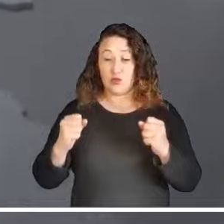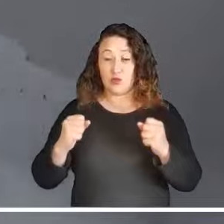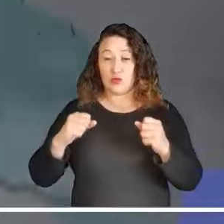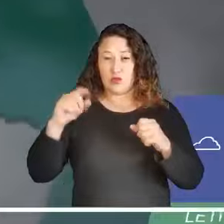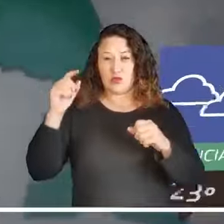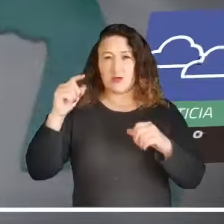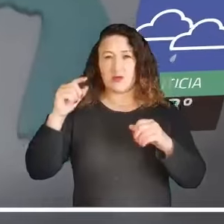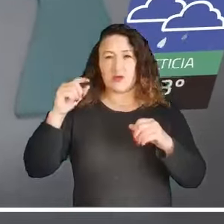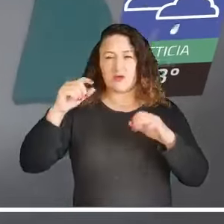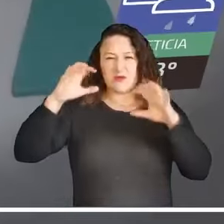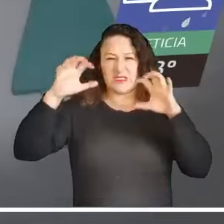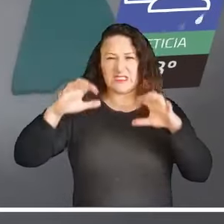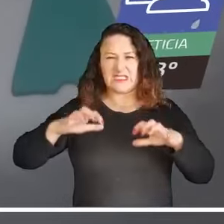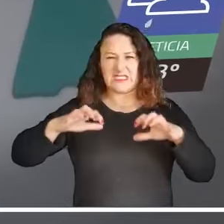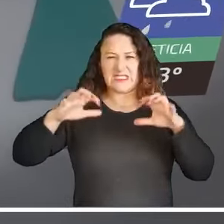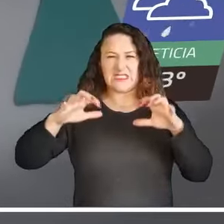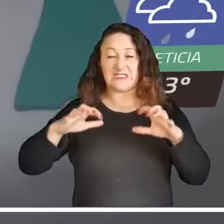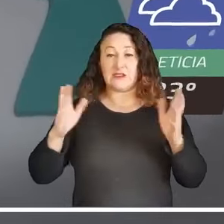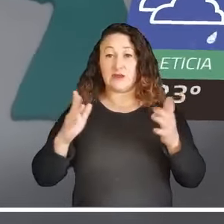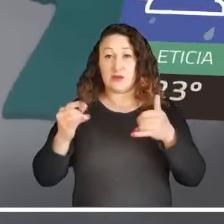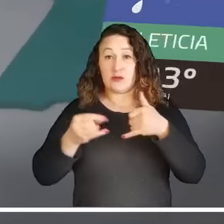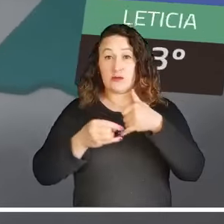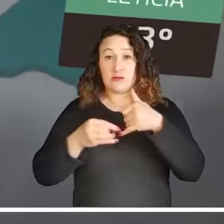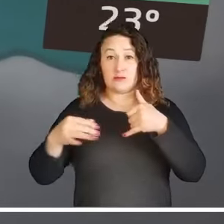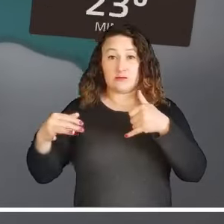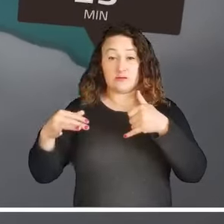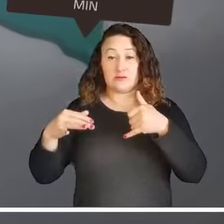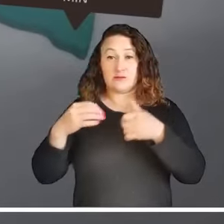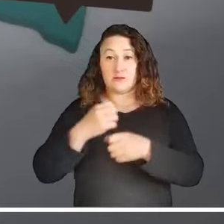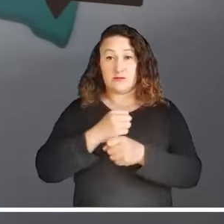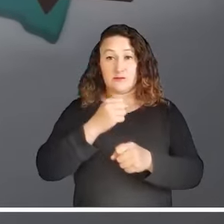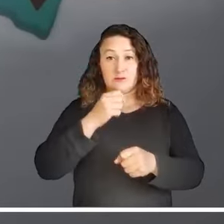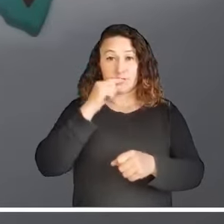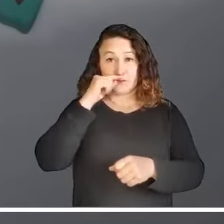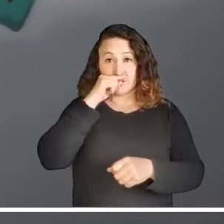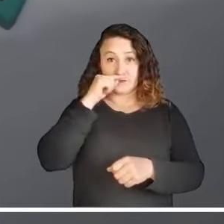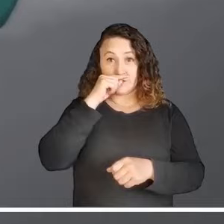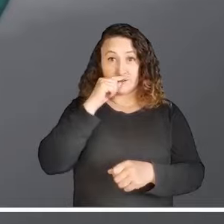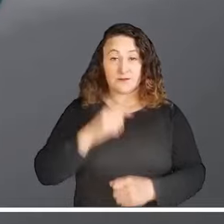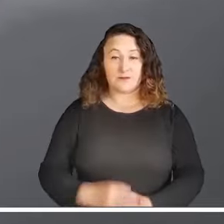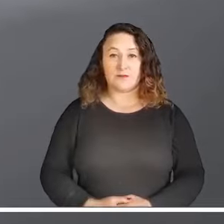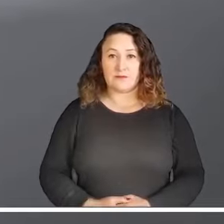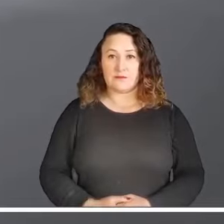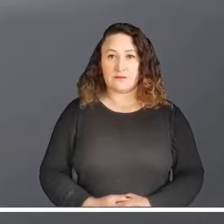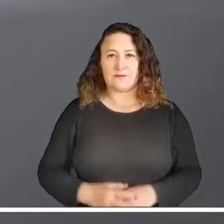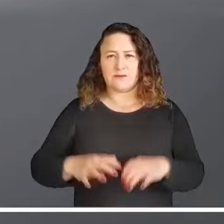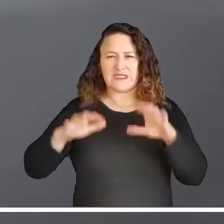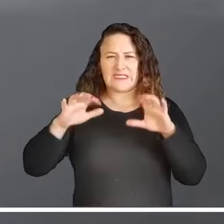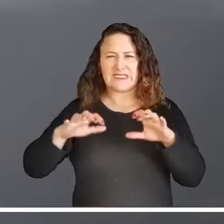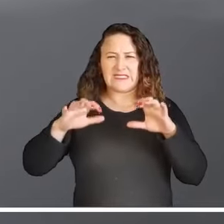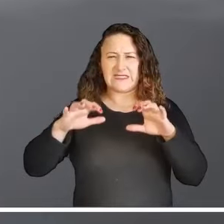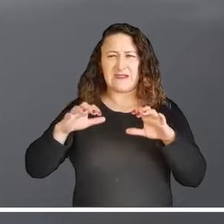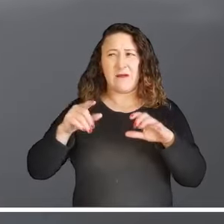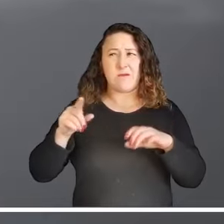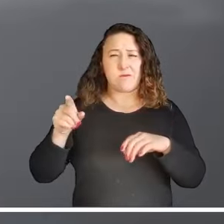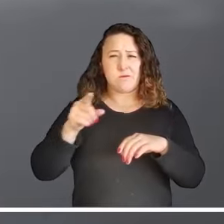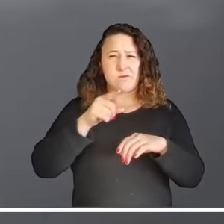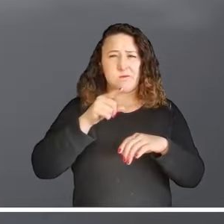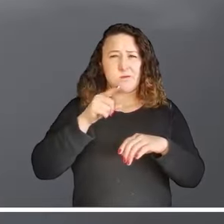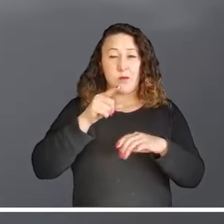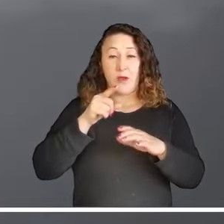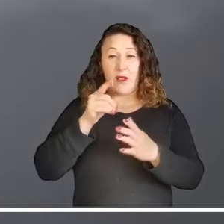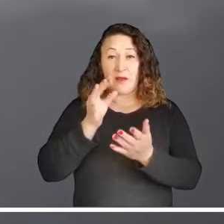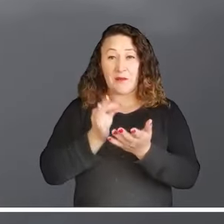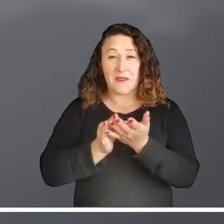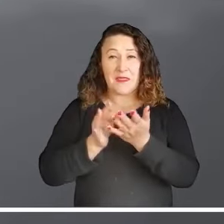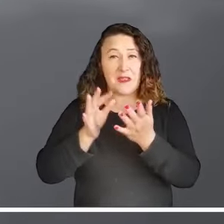Por la Amazonía transcurrirán nubes densas que podrían descargar sus aguas en los departamentos de Guainía, Vaupés y